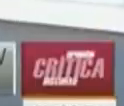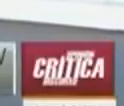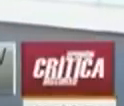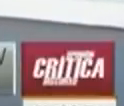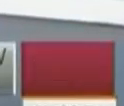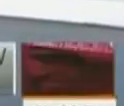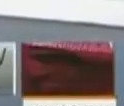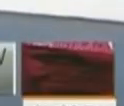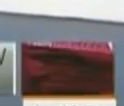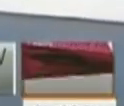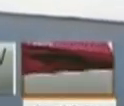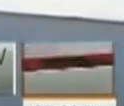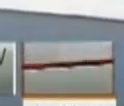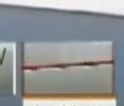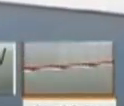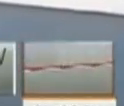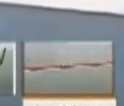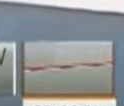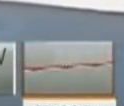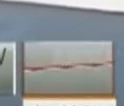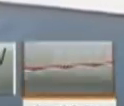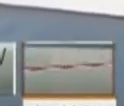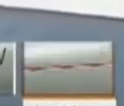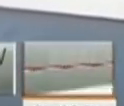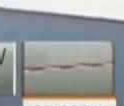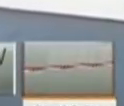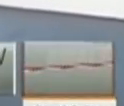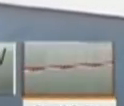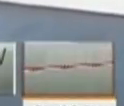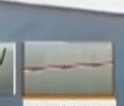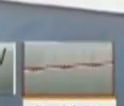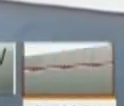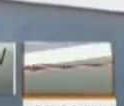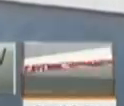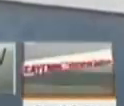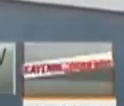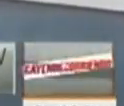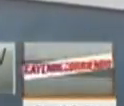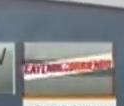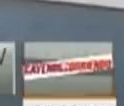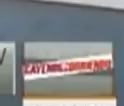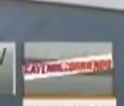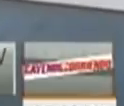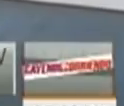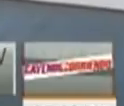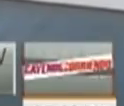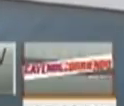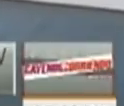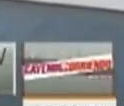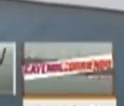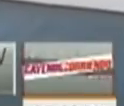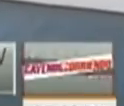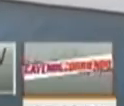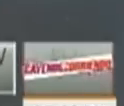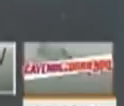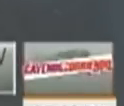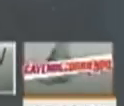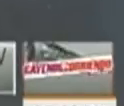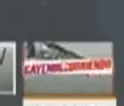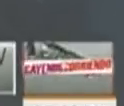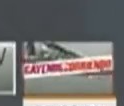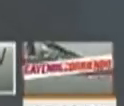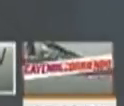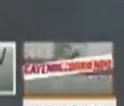Bueno, con uno de los temas que más nos llegan al alma, Venezuela, además interpretado por la orquesta